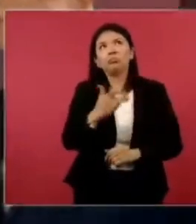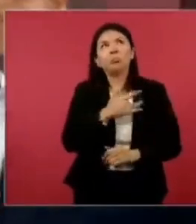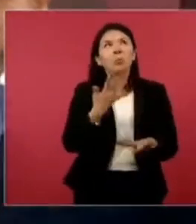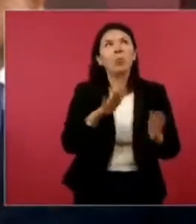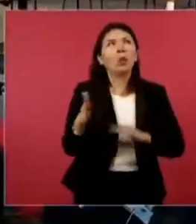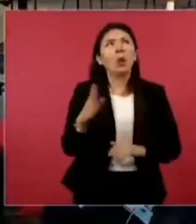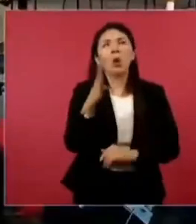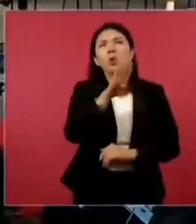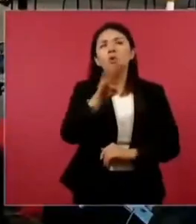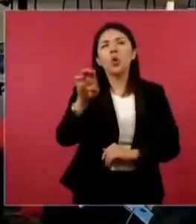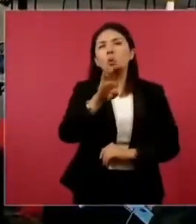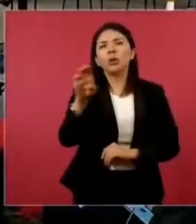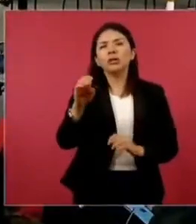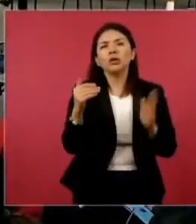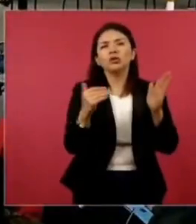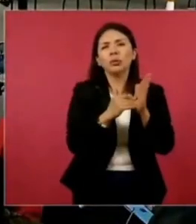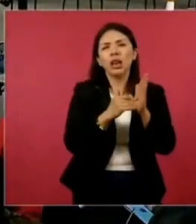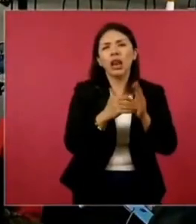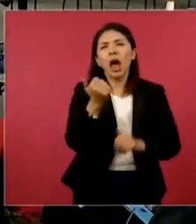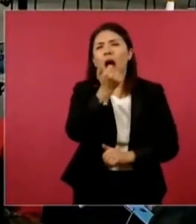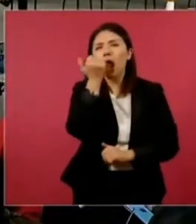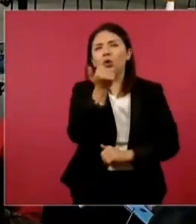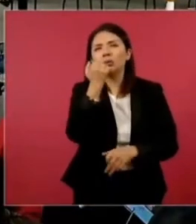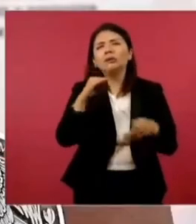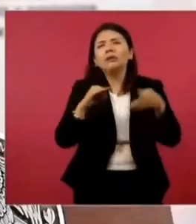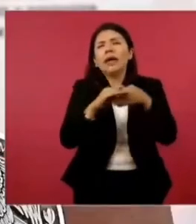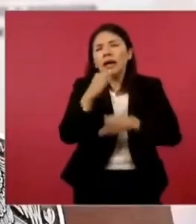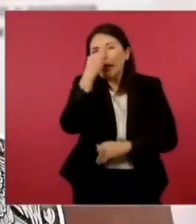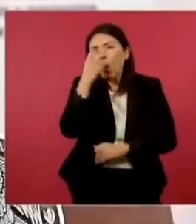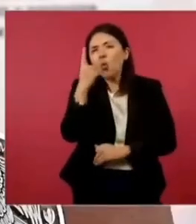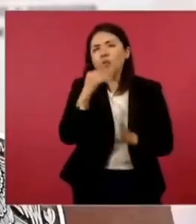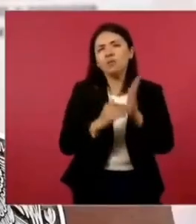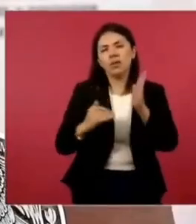como 900.000 estudiantes, casi 1 millón.